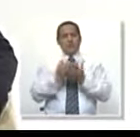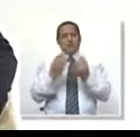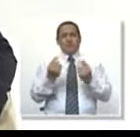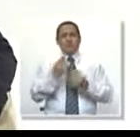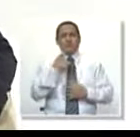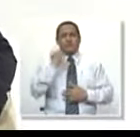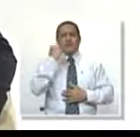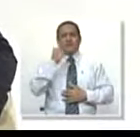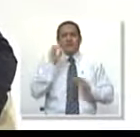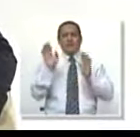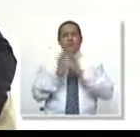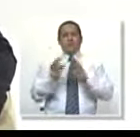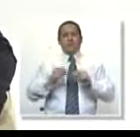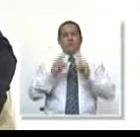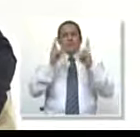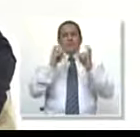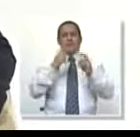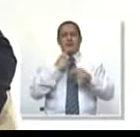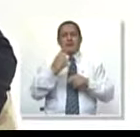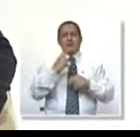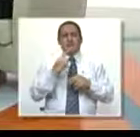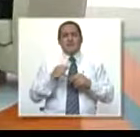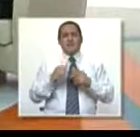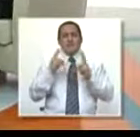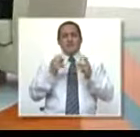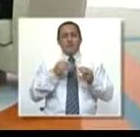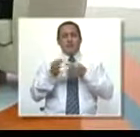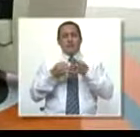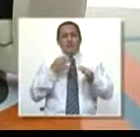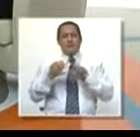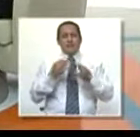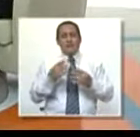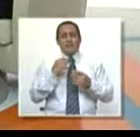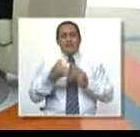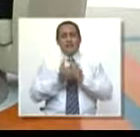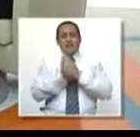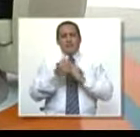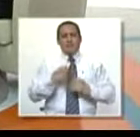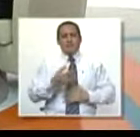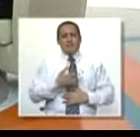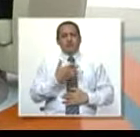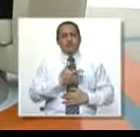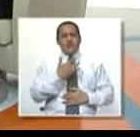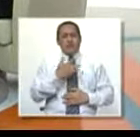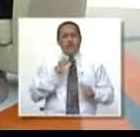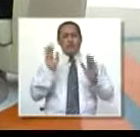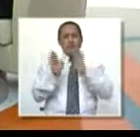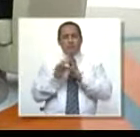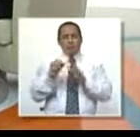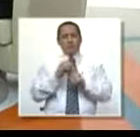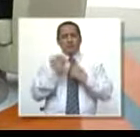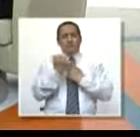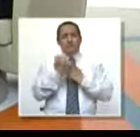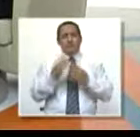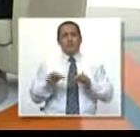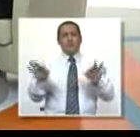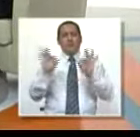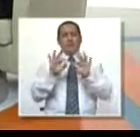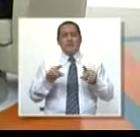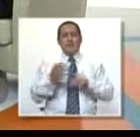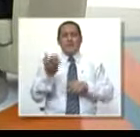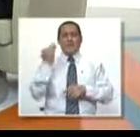muchísimos derechos por ejemplo el tema este aspecto que usted mencionaba de las habilidades sociales a mí me parece bien interesante no